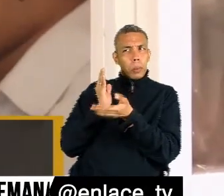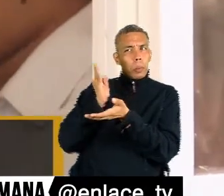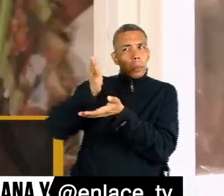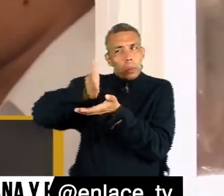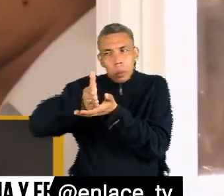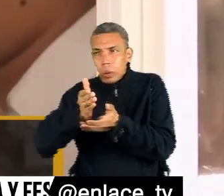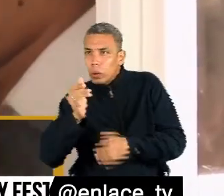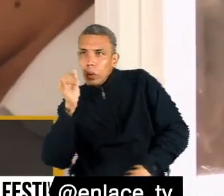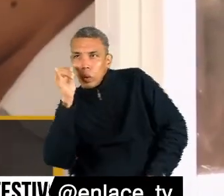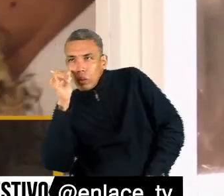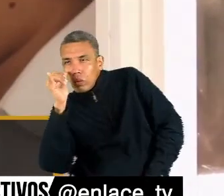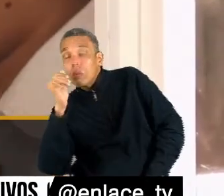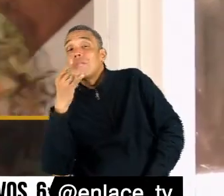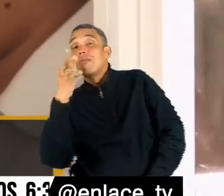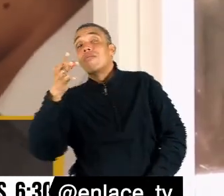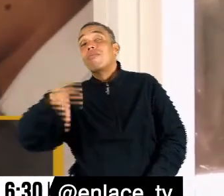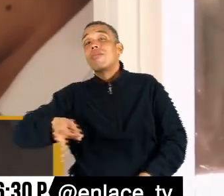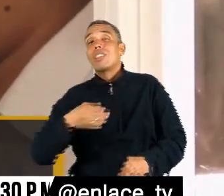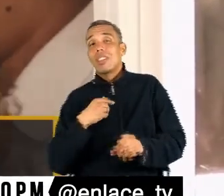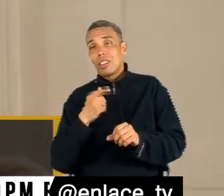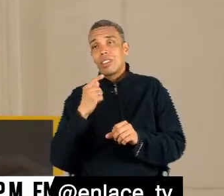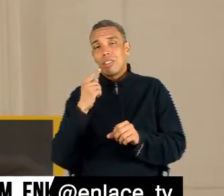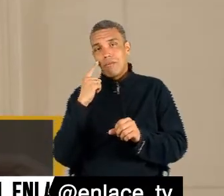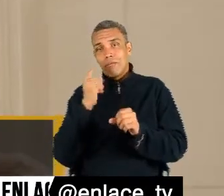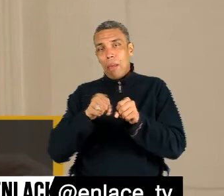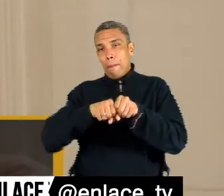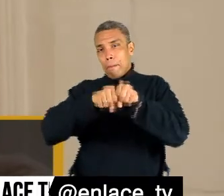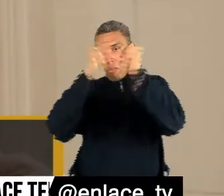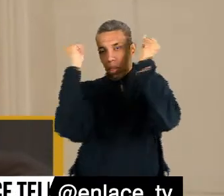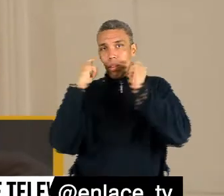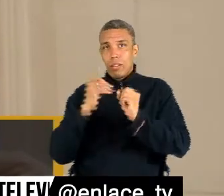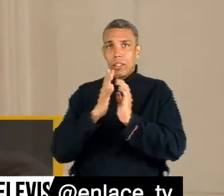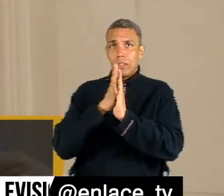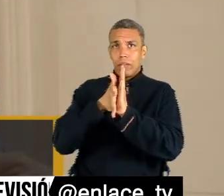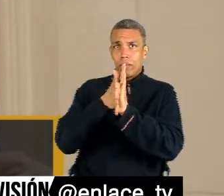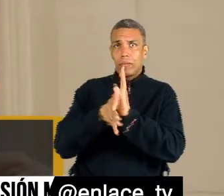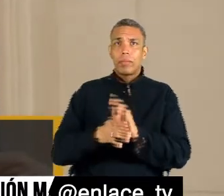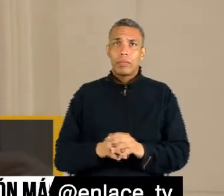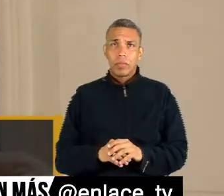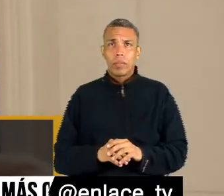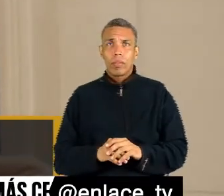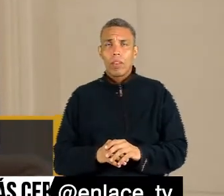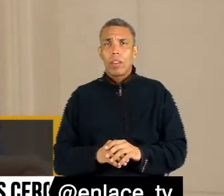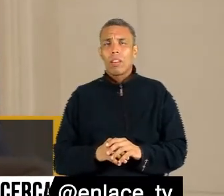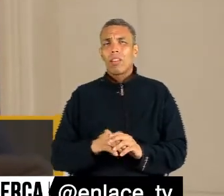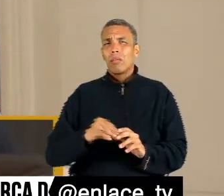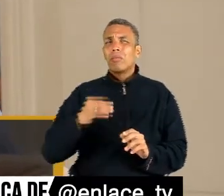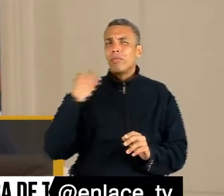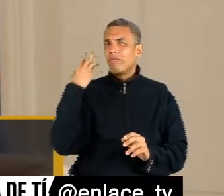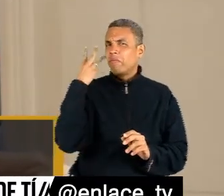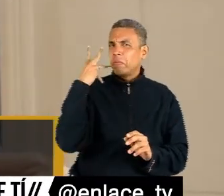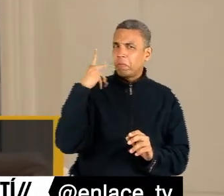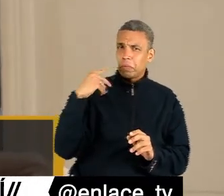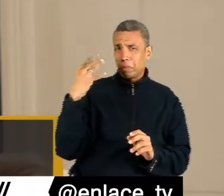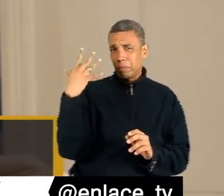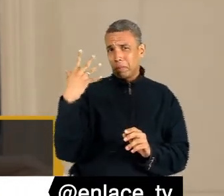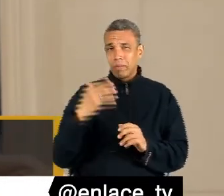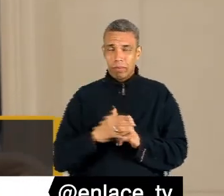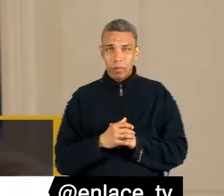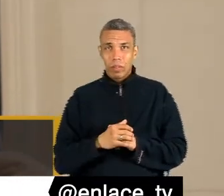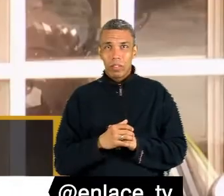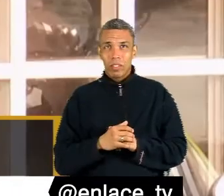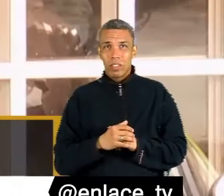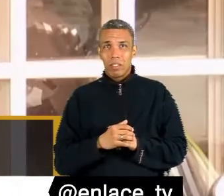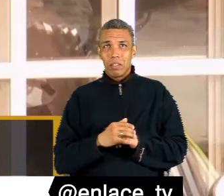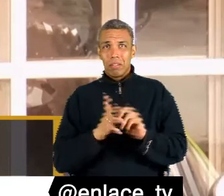viernes el sistema de aire acondicionado no funciona. Es que hace como aproximadamente 5 días la oficina de